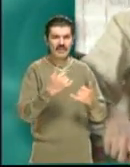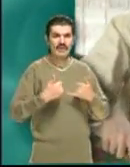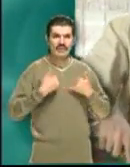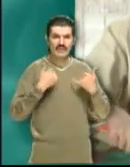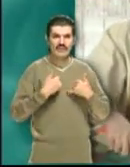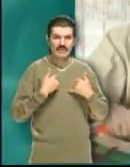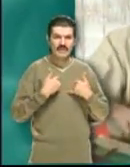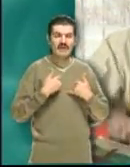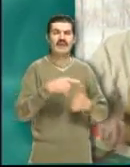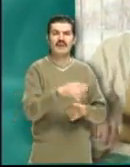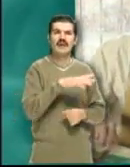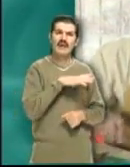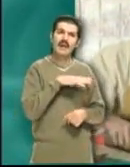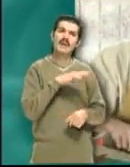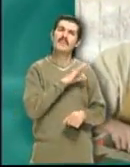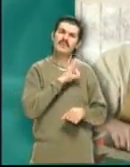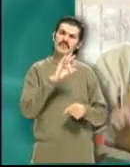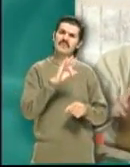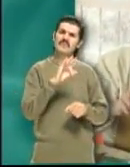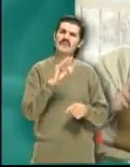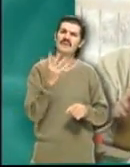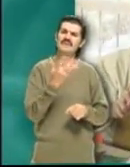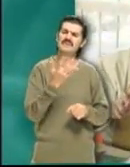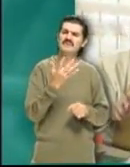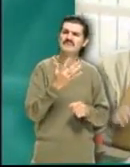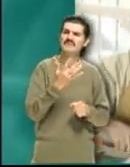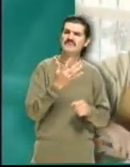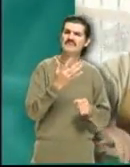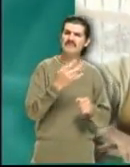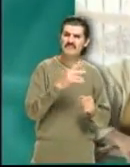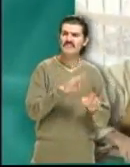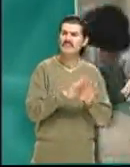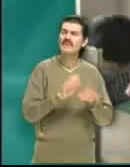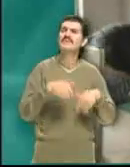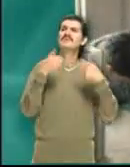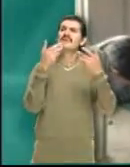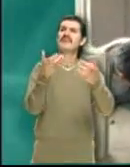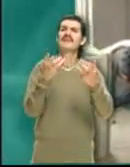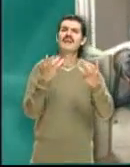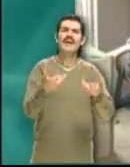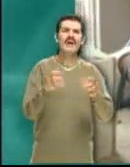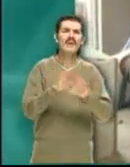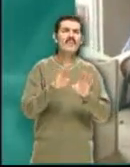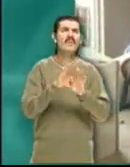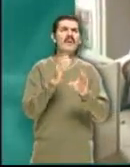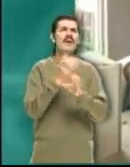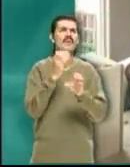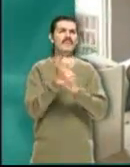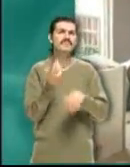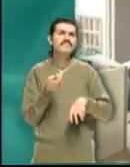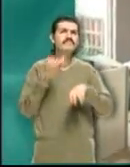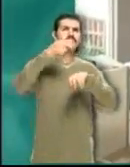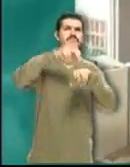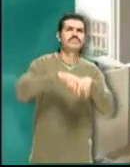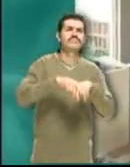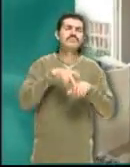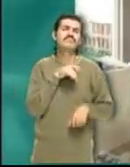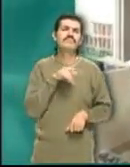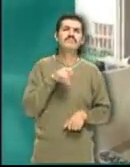los muchachos, pues tengan esa posibilidad, ¿no?, de realmente verse allá afuera, ¿no?, tomar un autobús,